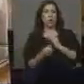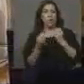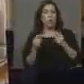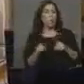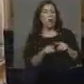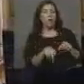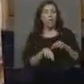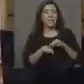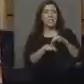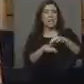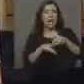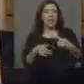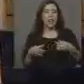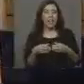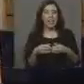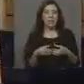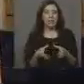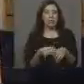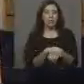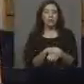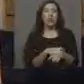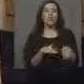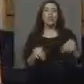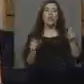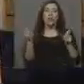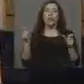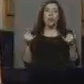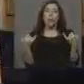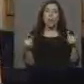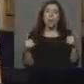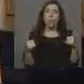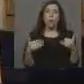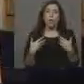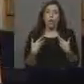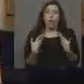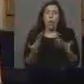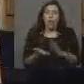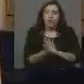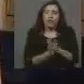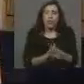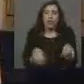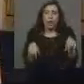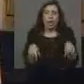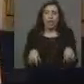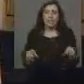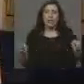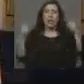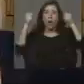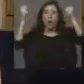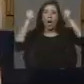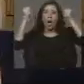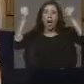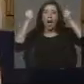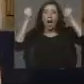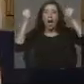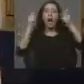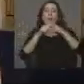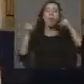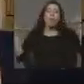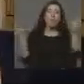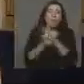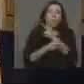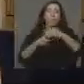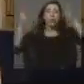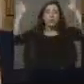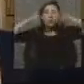han guiado a nuestro equipo. Y qué decir de los muchachos jugadores que han dejado el alma en la cancha. Y de la hinchada que con temporal, con viento,